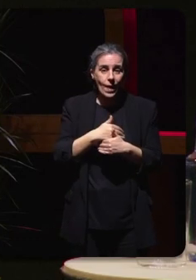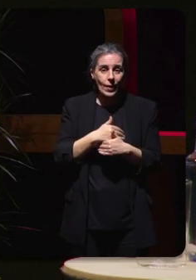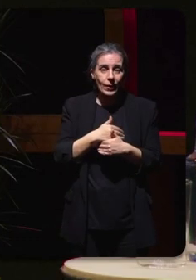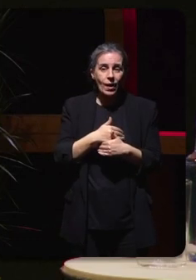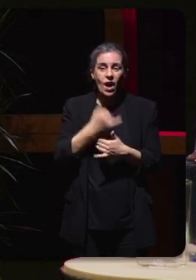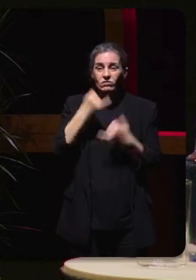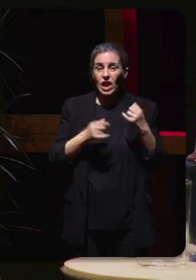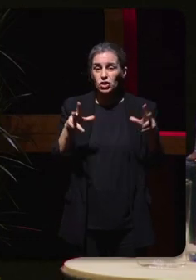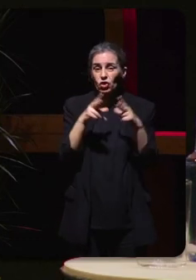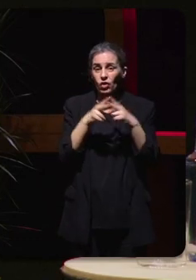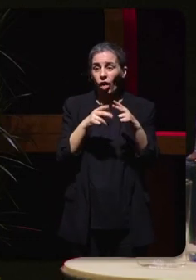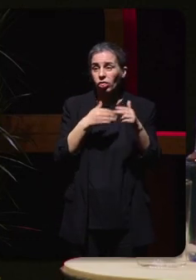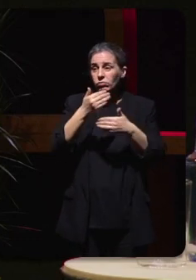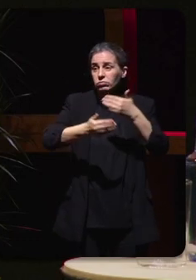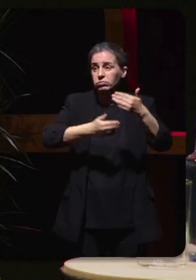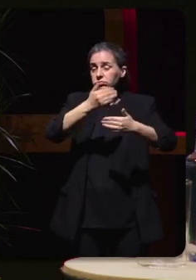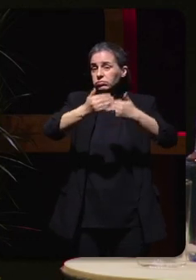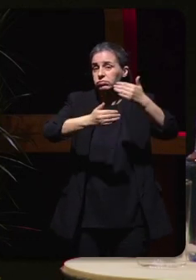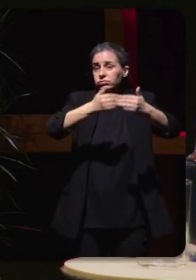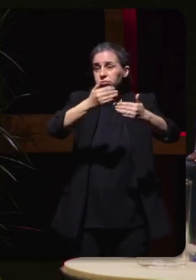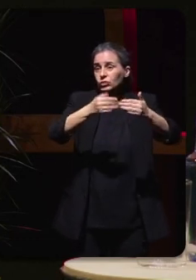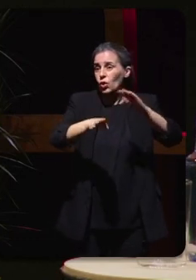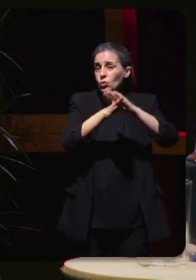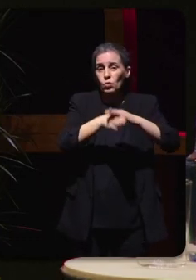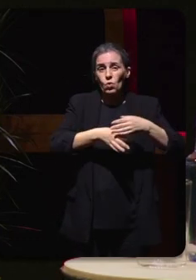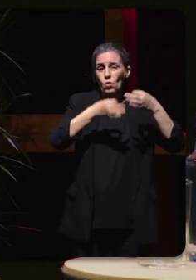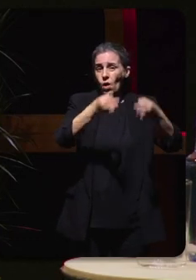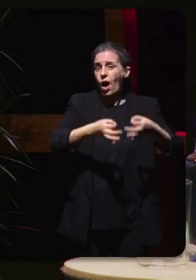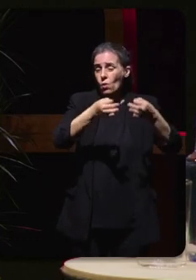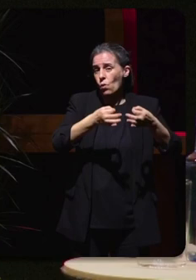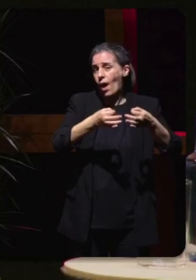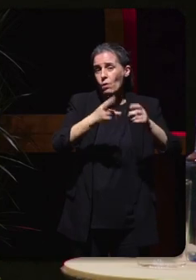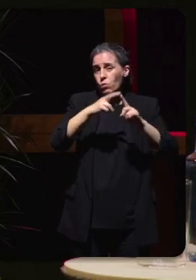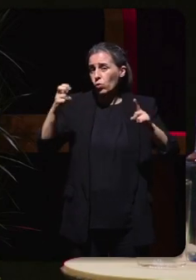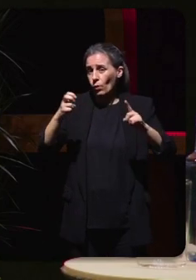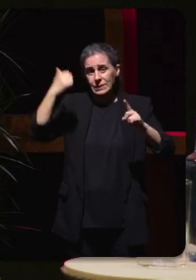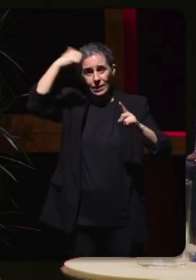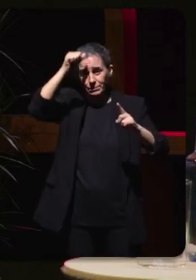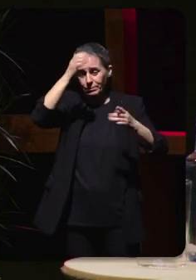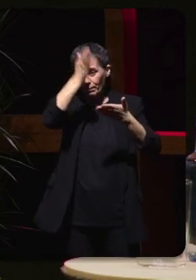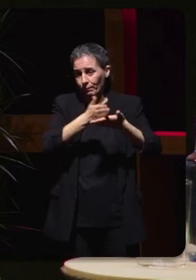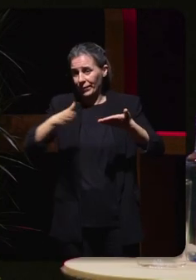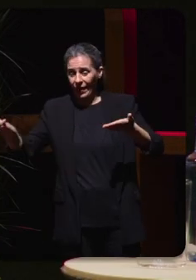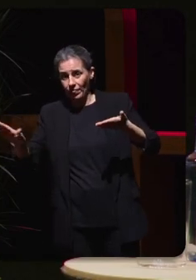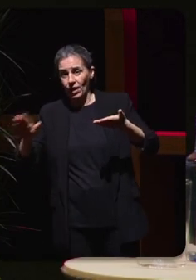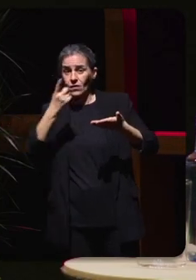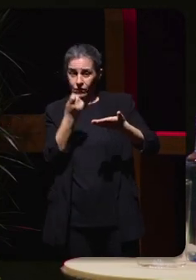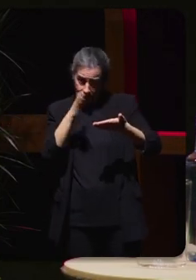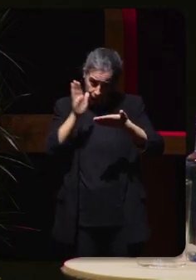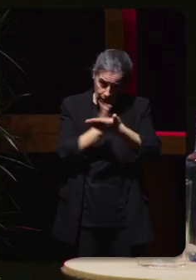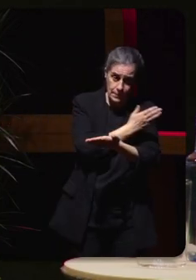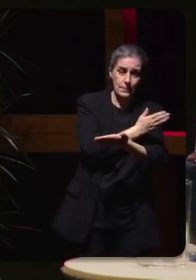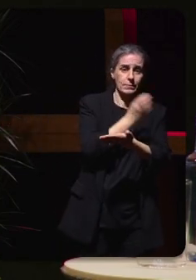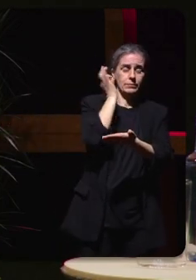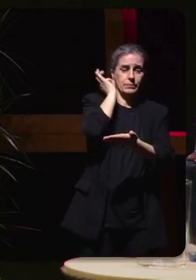de sociedad que efectivamente sigue siendo solo vista desde la mitad de la población, pero no vista por la otra mitad, ni